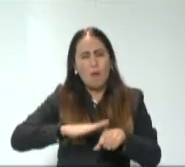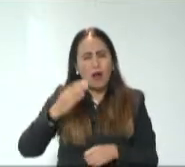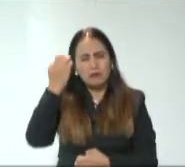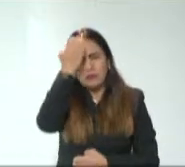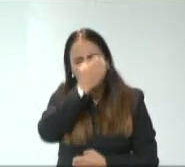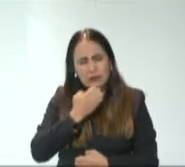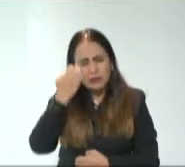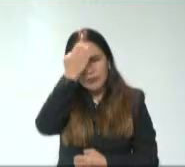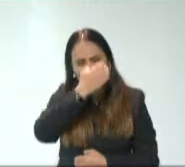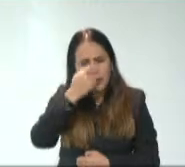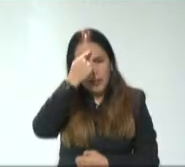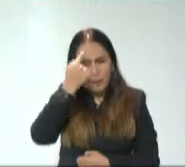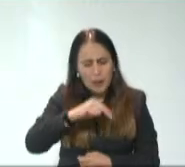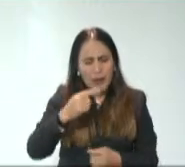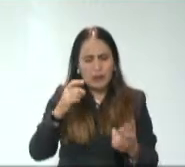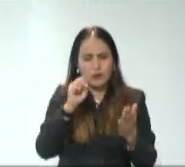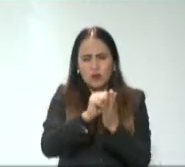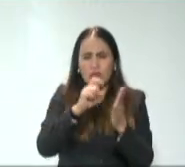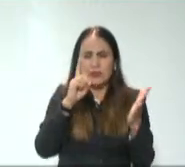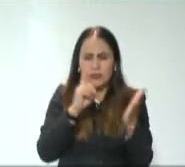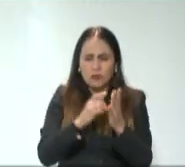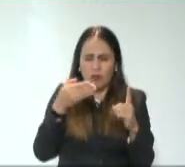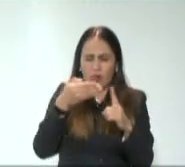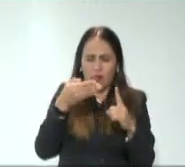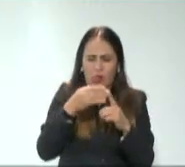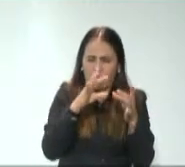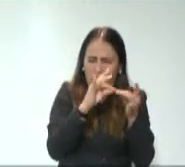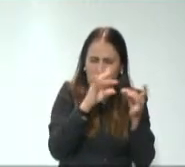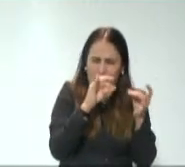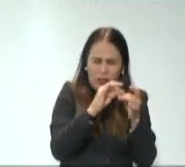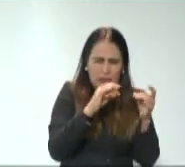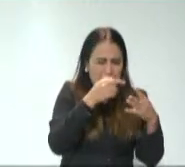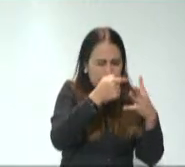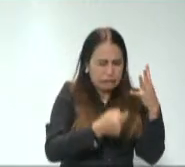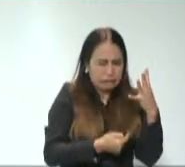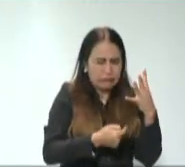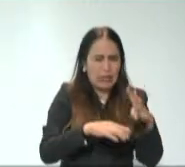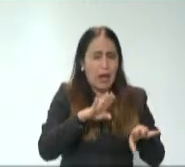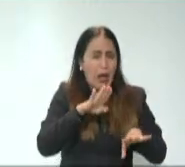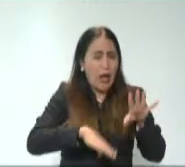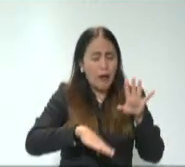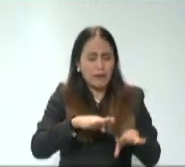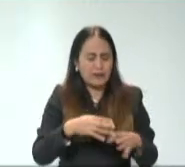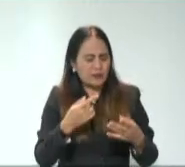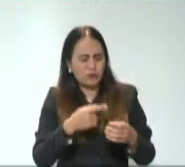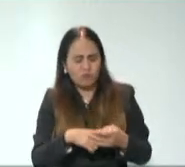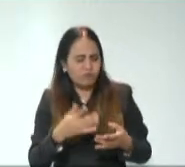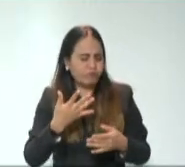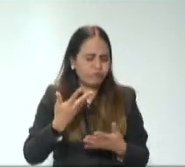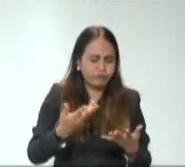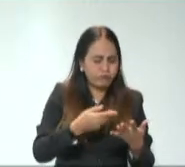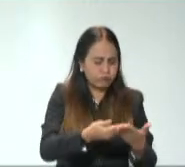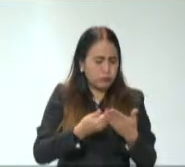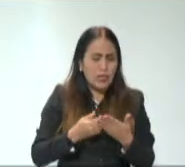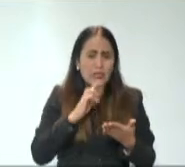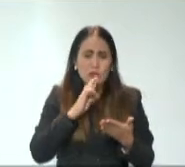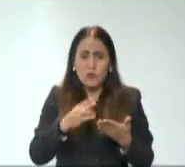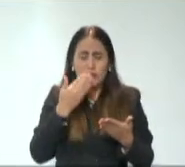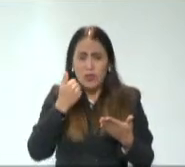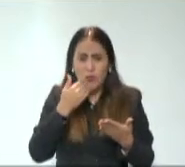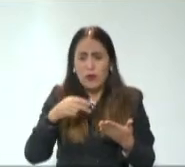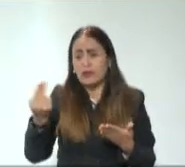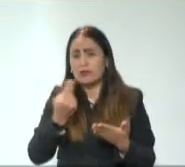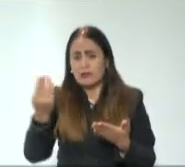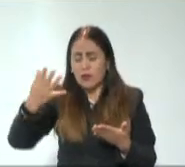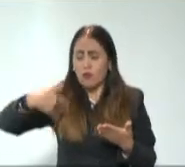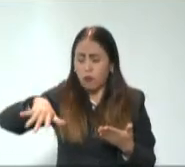las especificidades que se nos solicitan y si no están en nuestro alcance tenemos que recurrir a lo que la propia ley de la transparencia